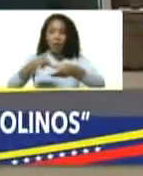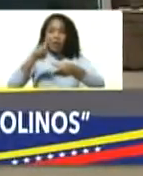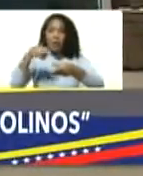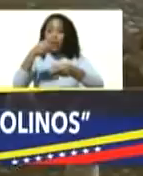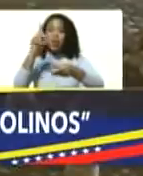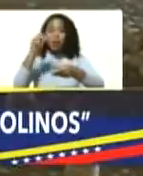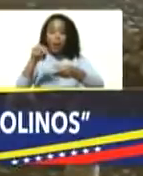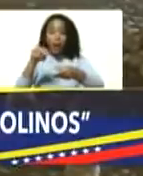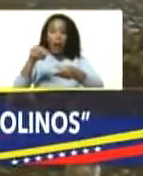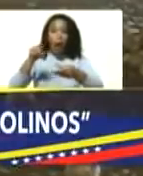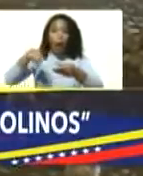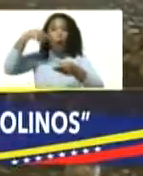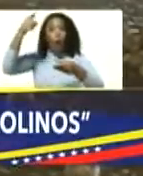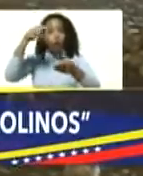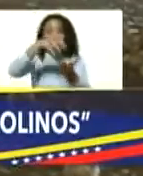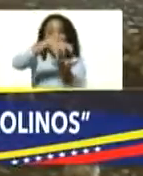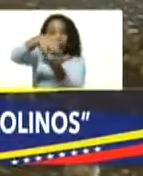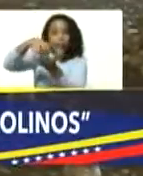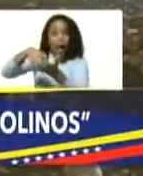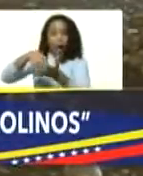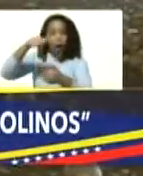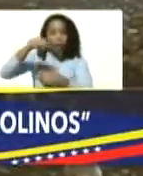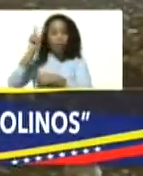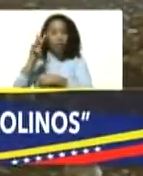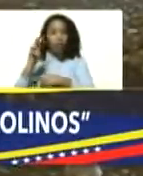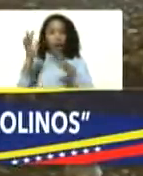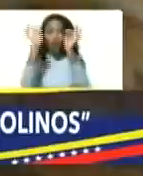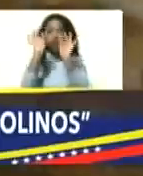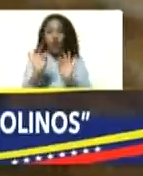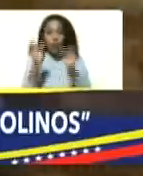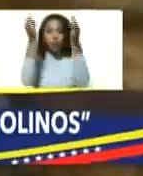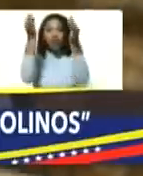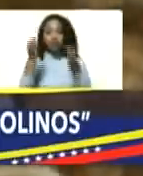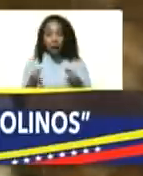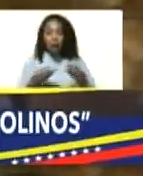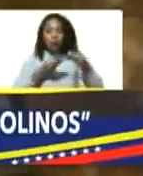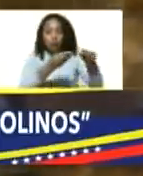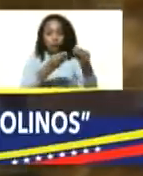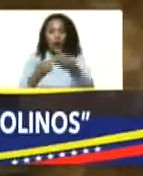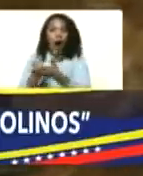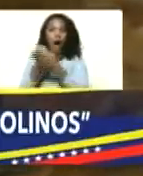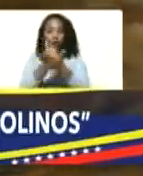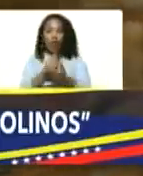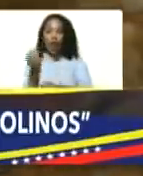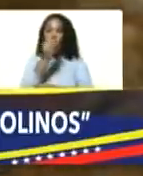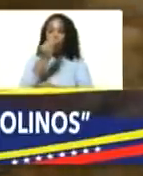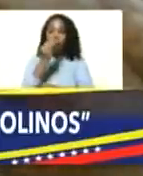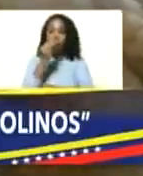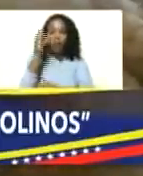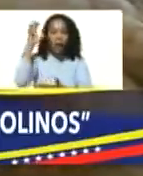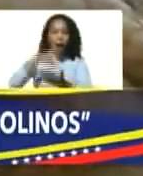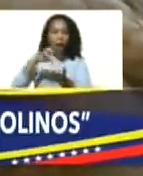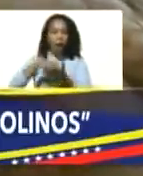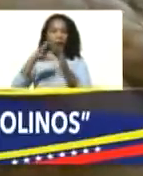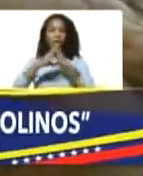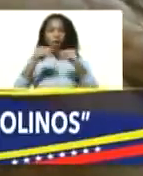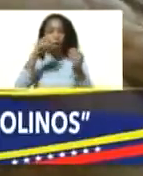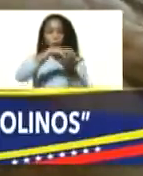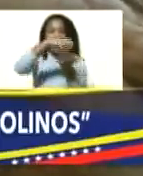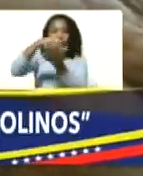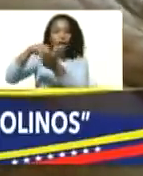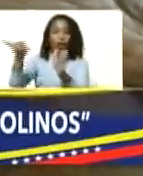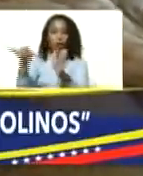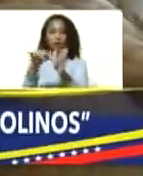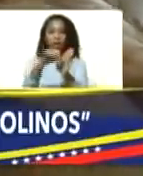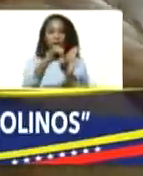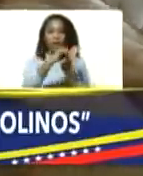y que de manera muy formal y muy eficiente contribuye a la alimentación de los aragüeños y de todos los estados aledaños